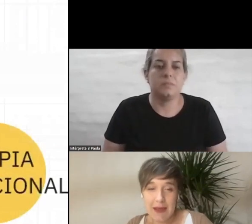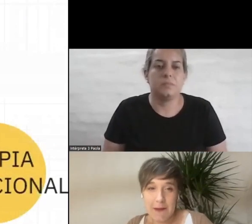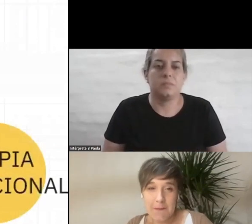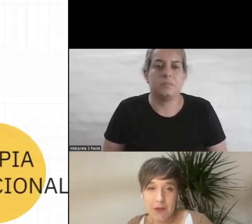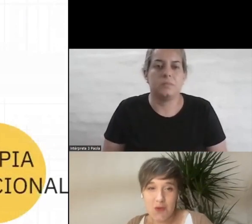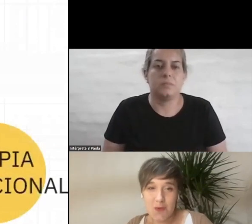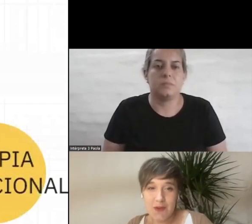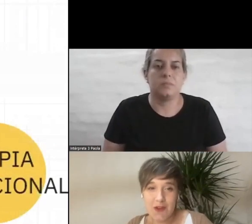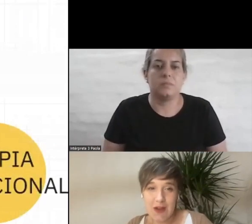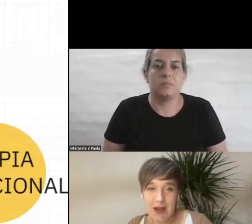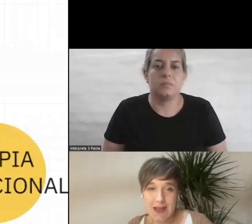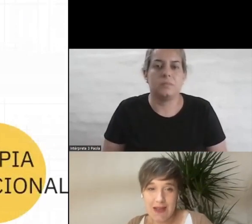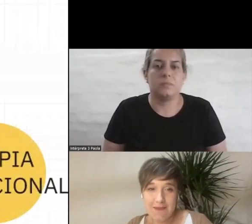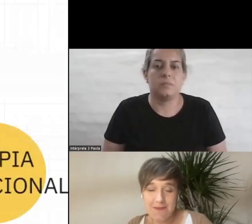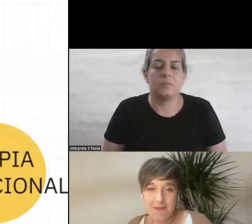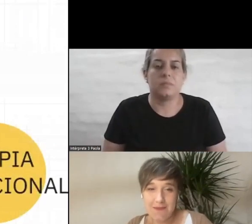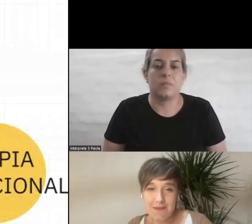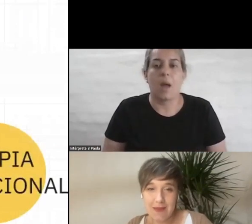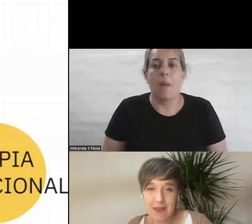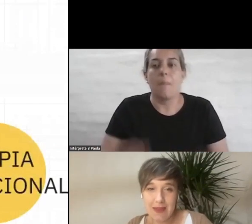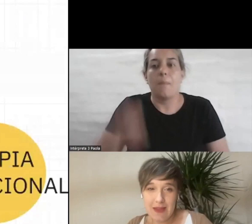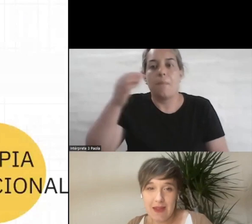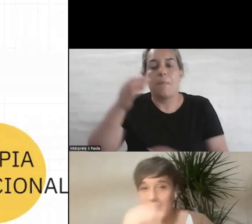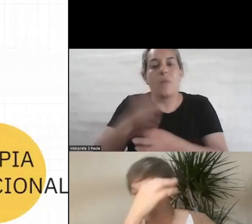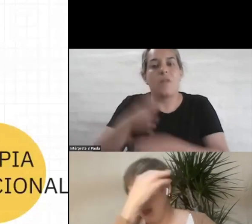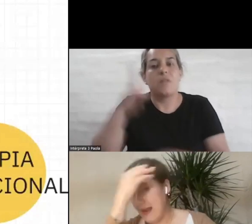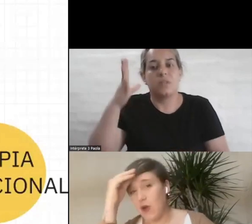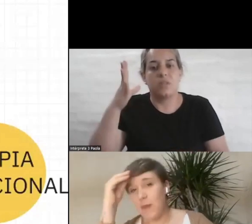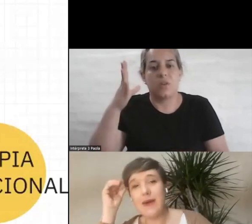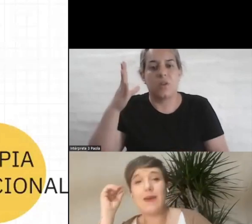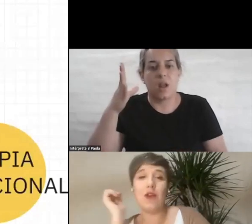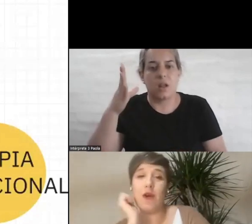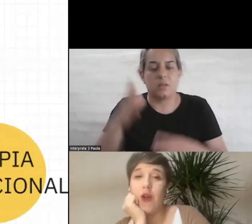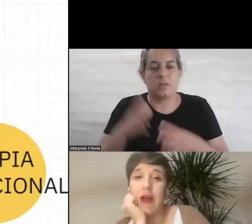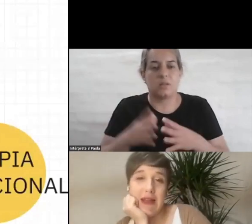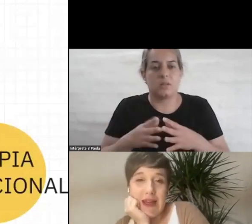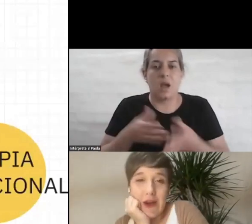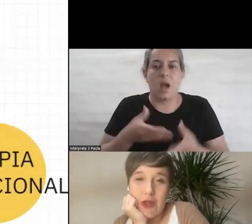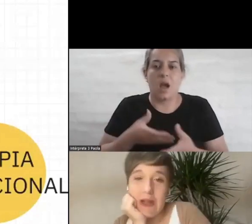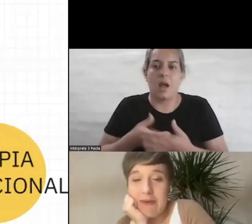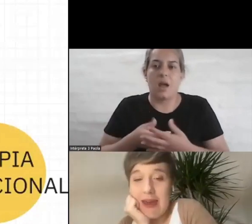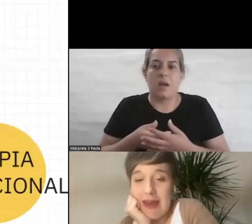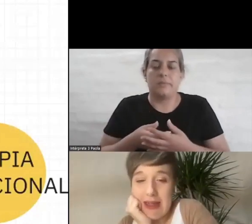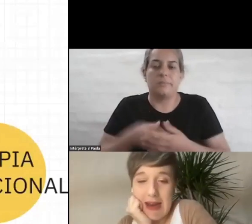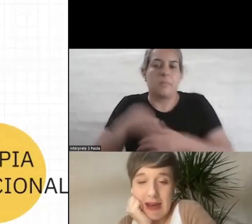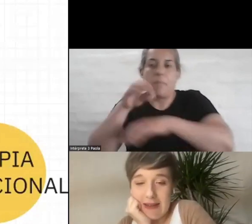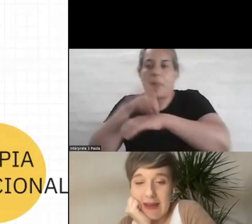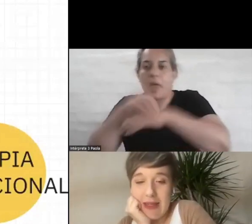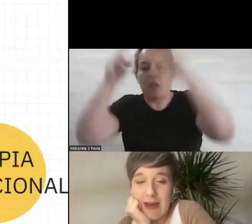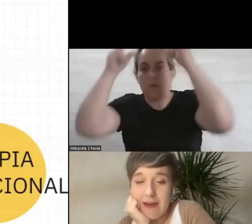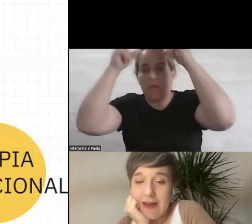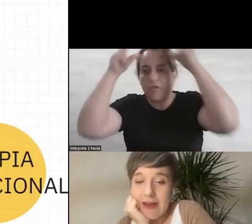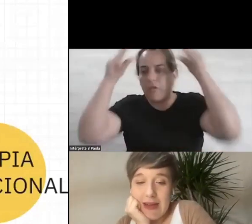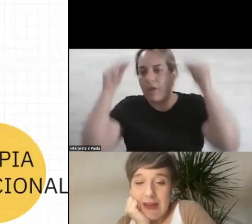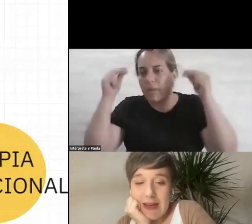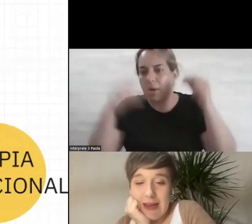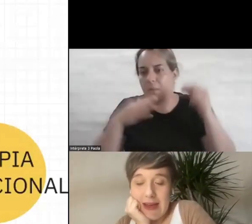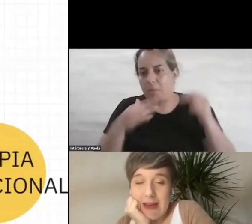Vale, los profesionales, el acompañamiento y mejoran el desarrollo del bebé y de la